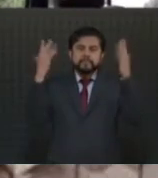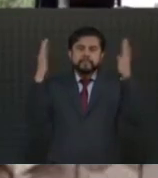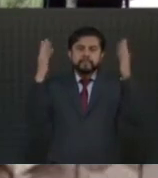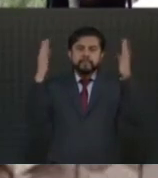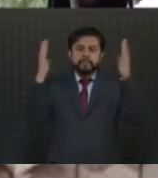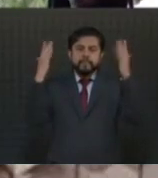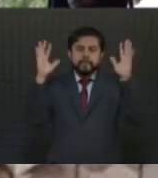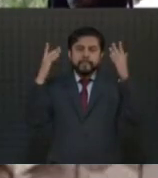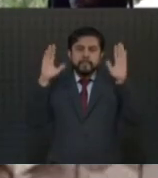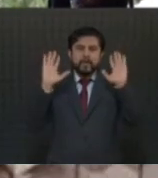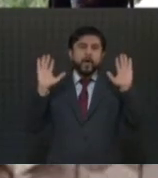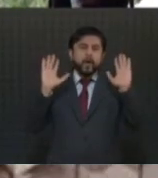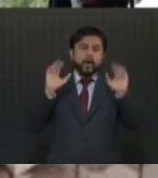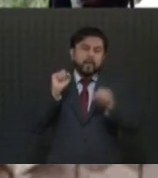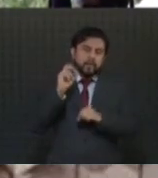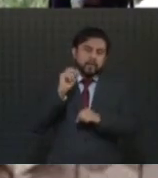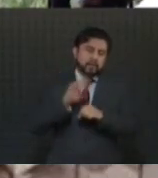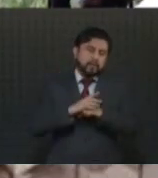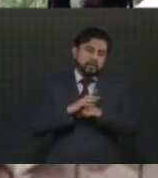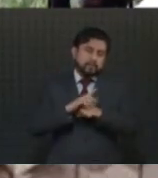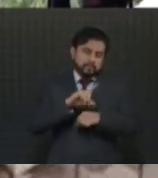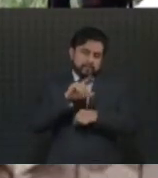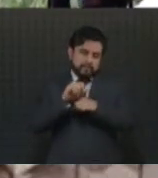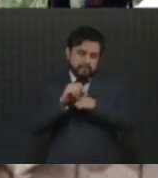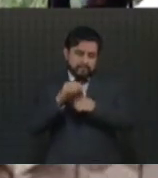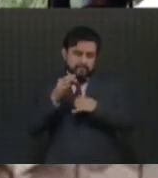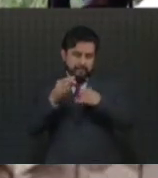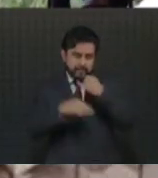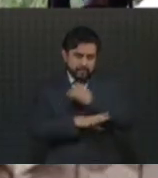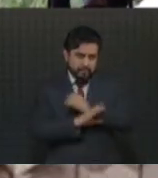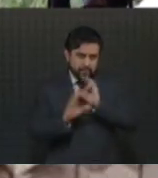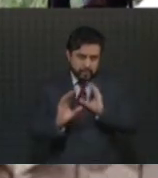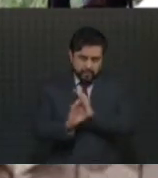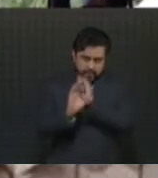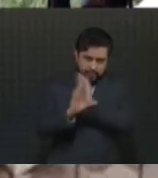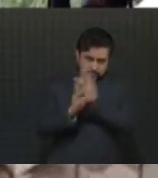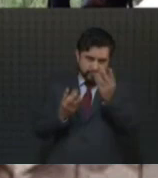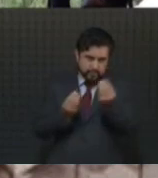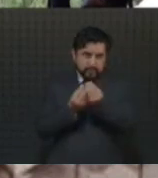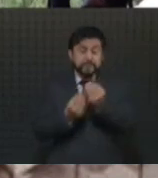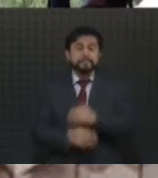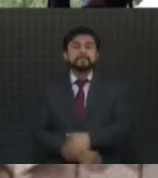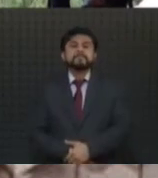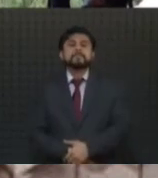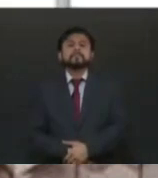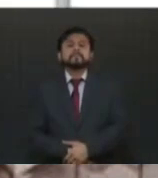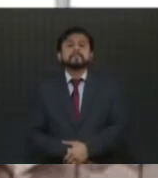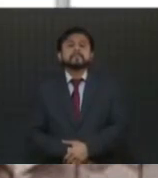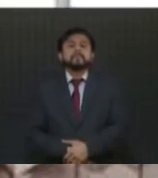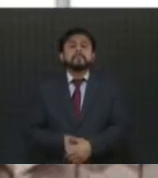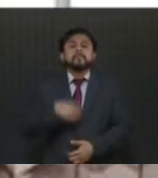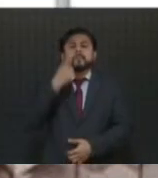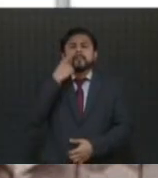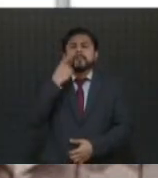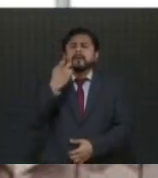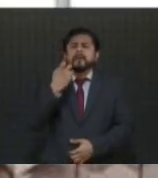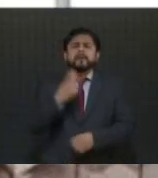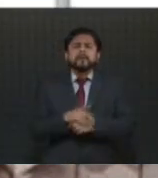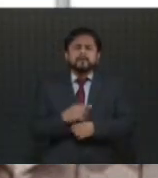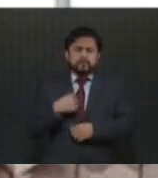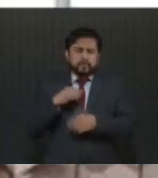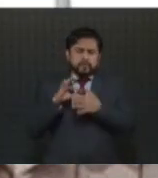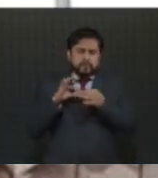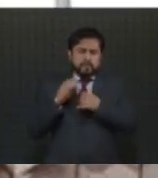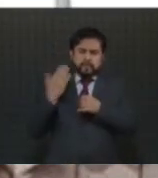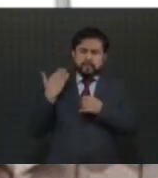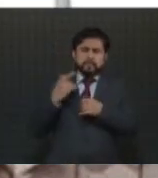O ahora lo cantamos al final del evento. Pues entonces, este punto de acuerdo planteaba